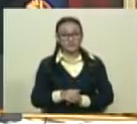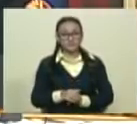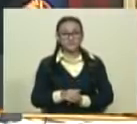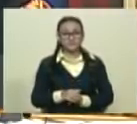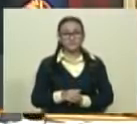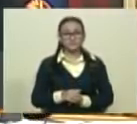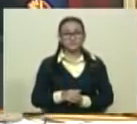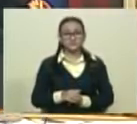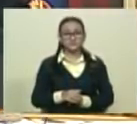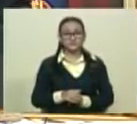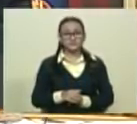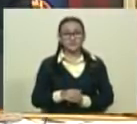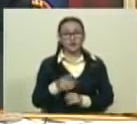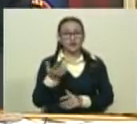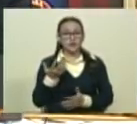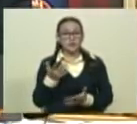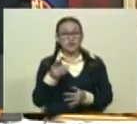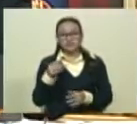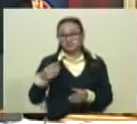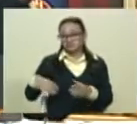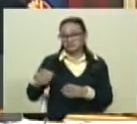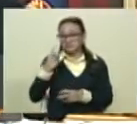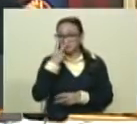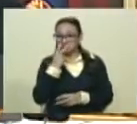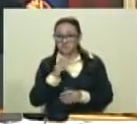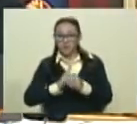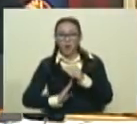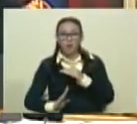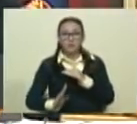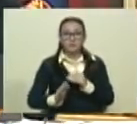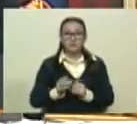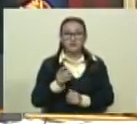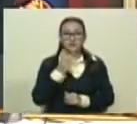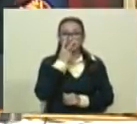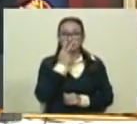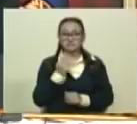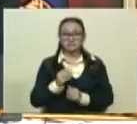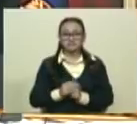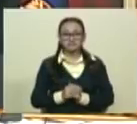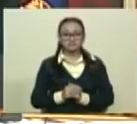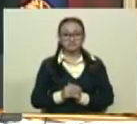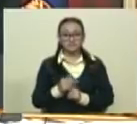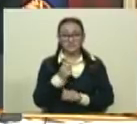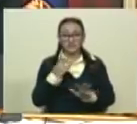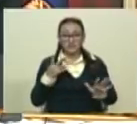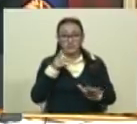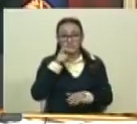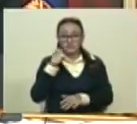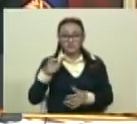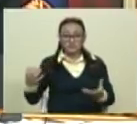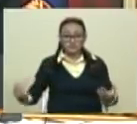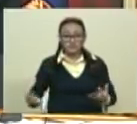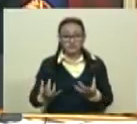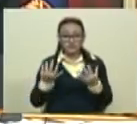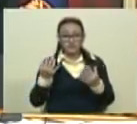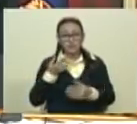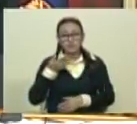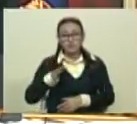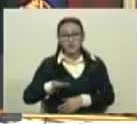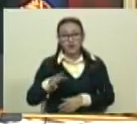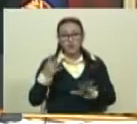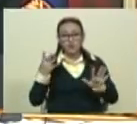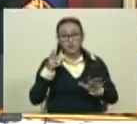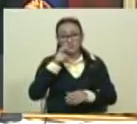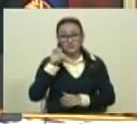o por su condición social de parecer una persona humilde. De esas 29 personas quemadas, murieron